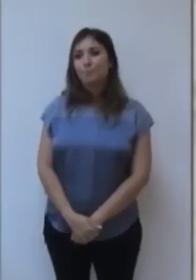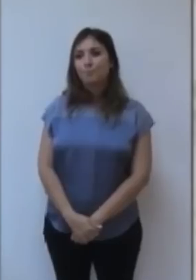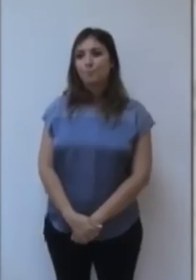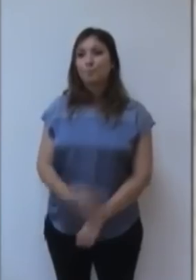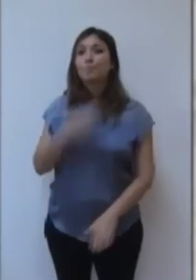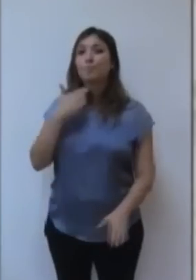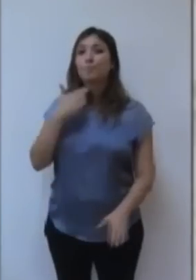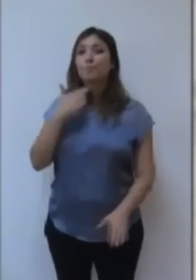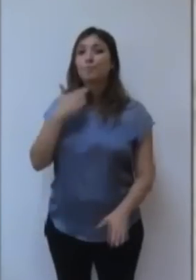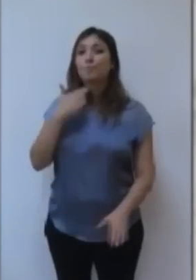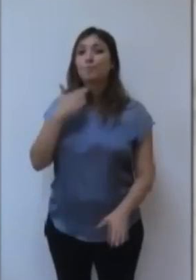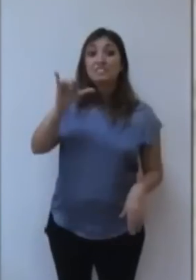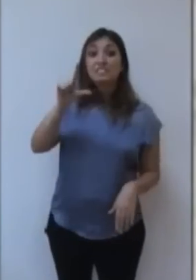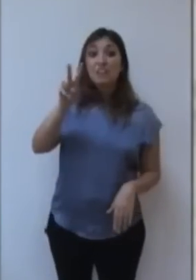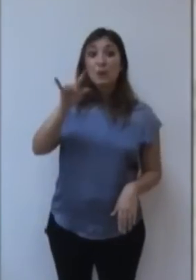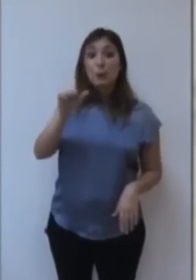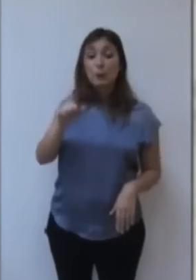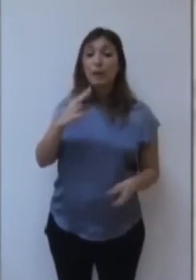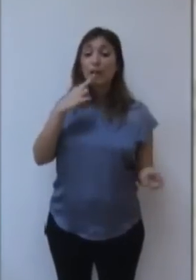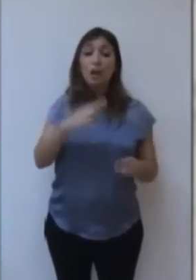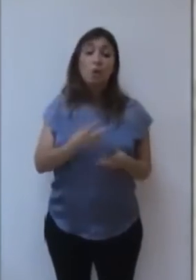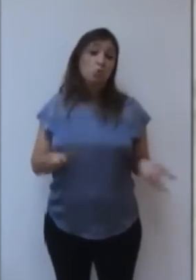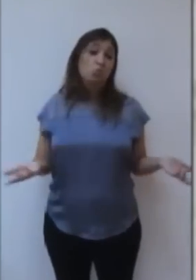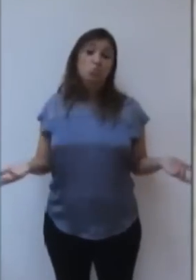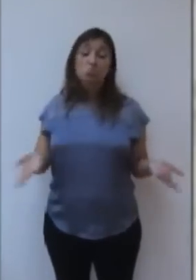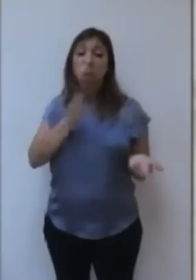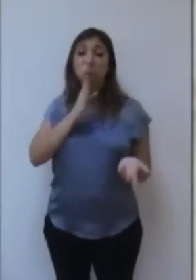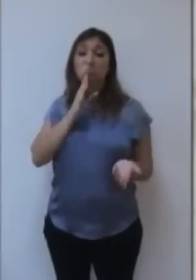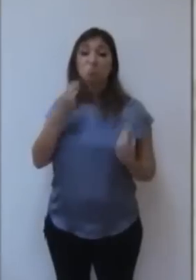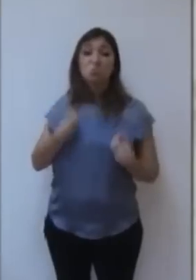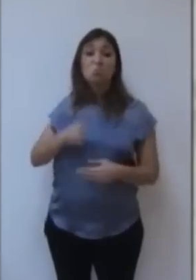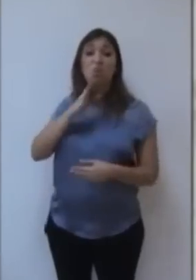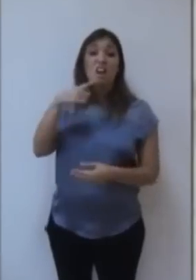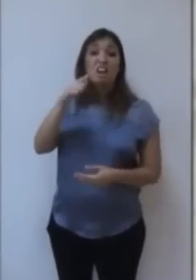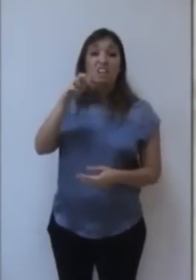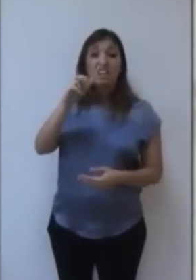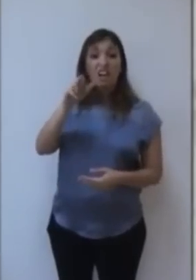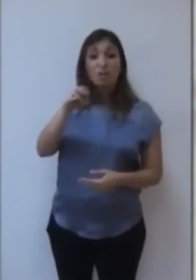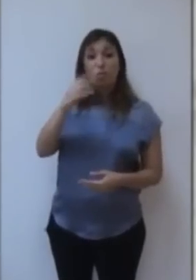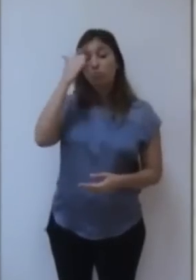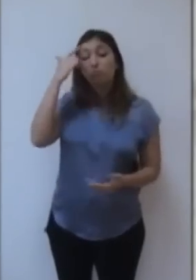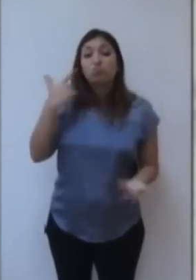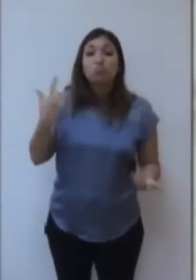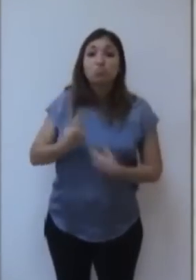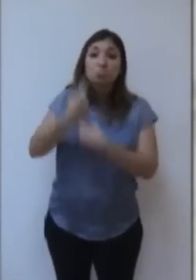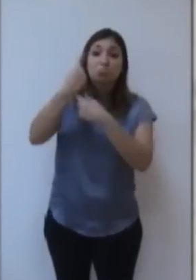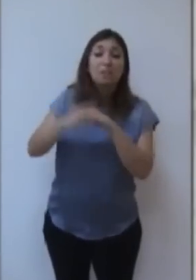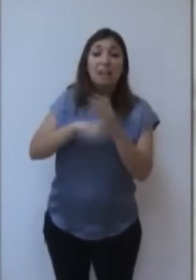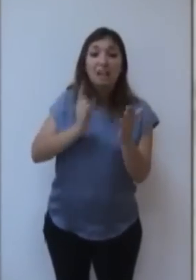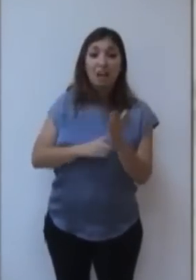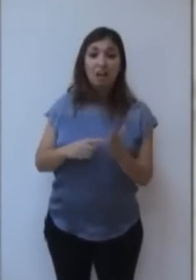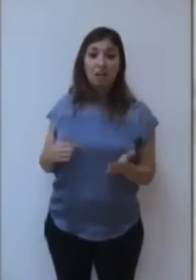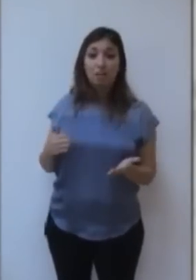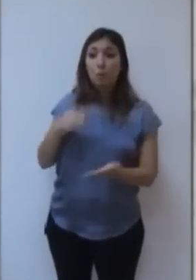que comentar, Silvia? No, solamente incidir en lo que dice Gerardo, ¿no? Que en muchos casos es una obligación legal, no es algo que les